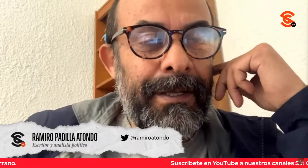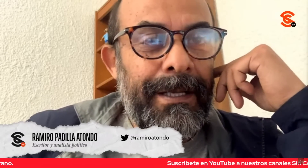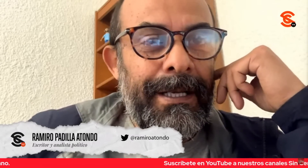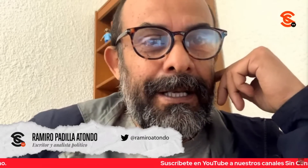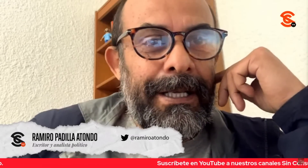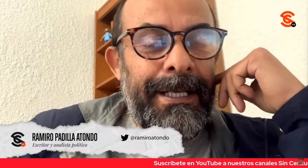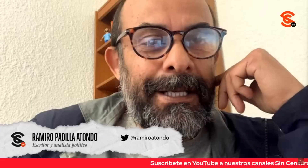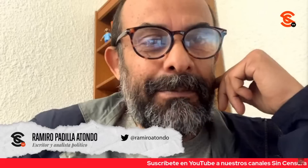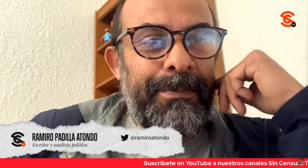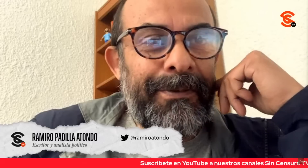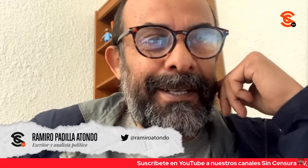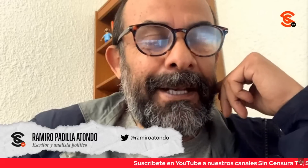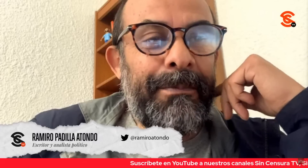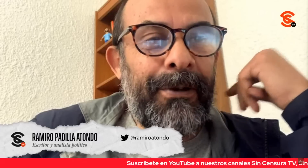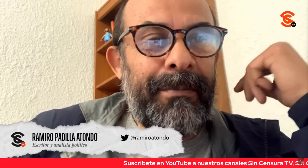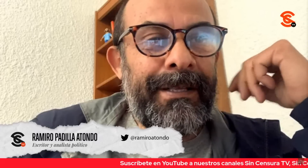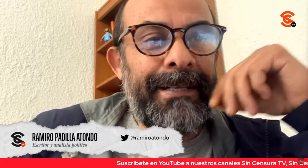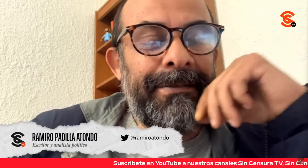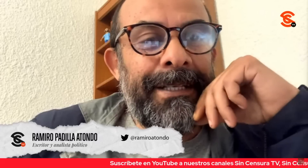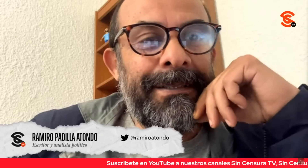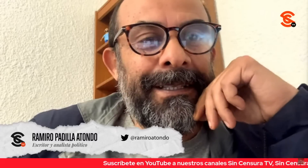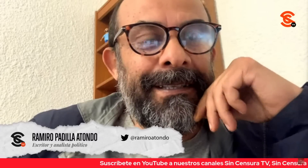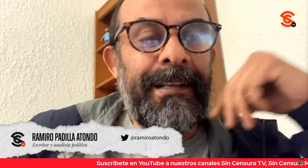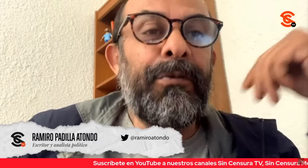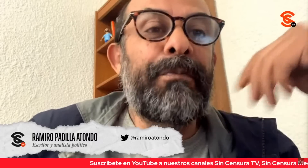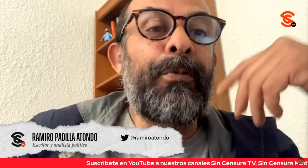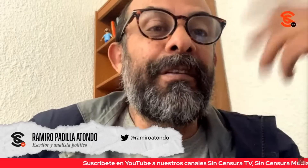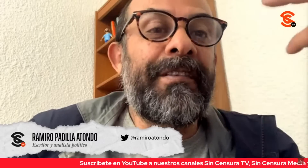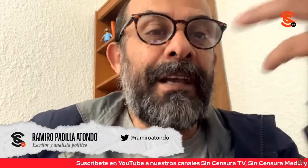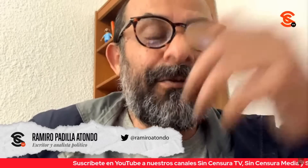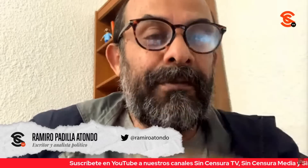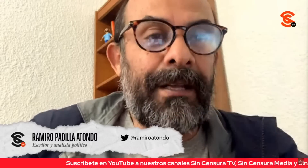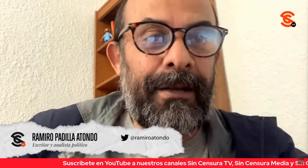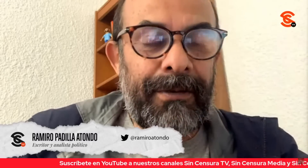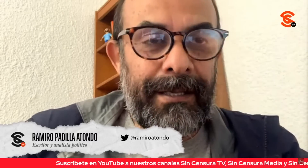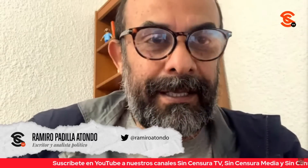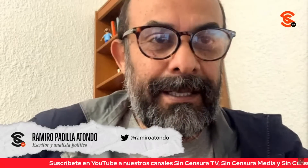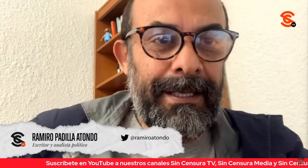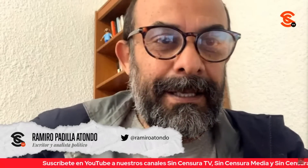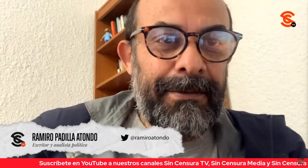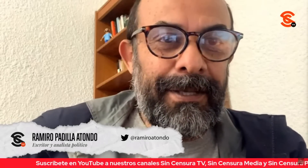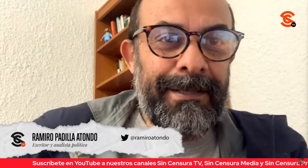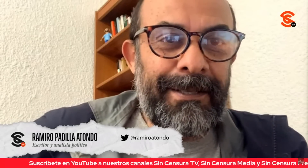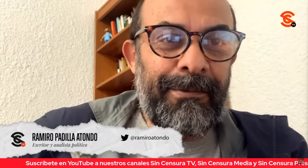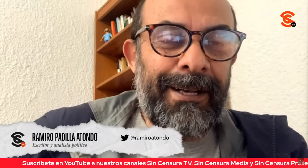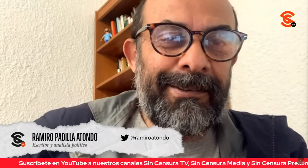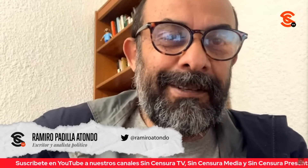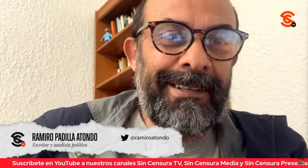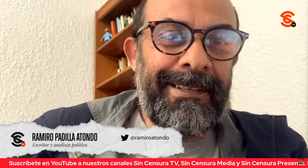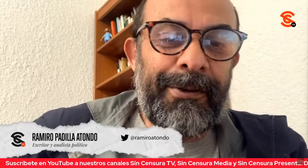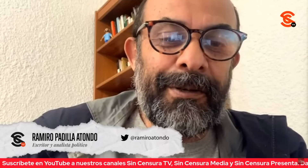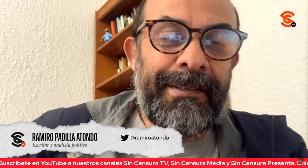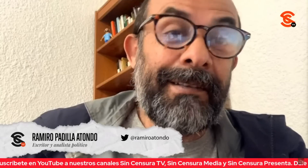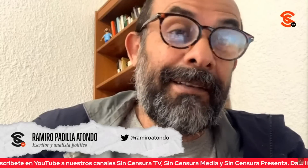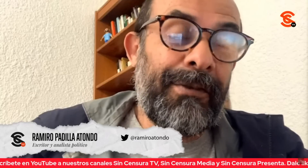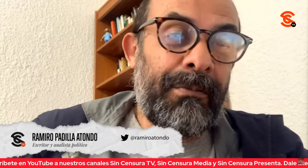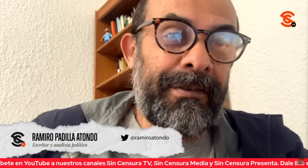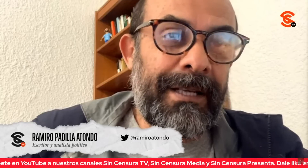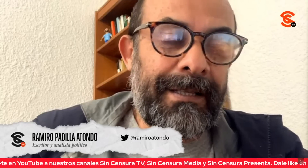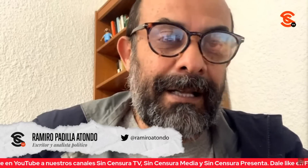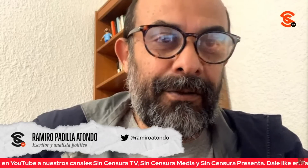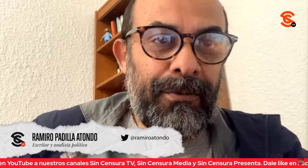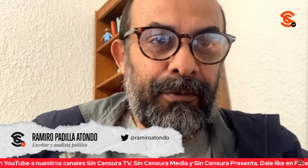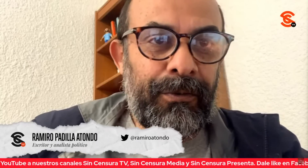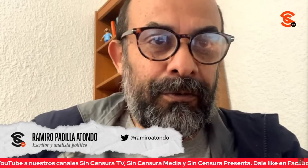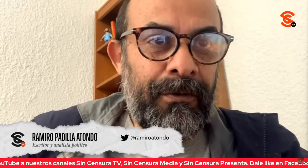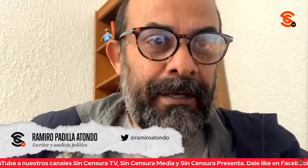norteamericanos pues tenían el problema de ser muy provincianos a la hora de sus relaciones exteriores, y esta es una muestra